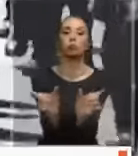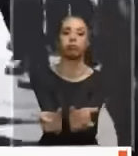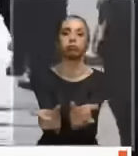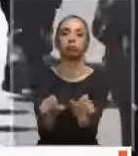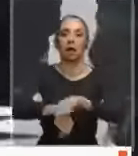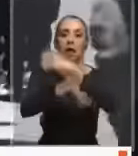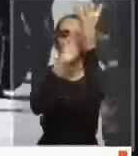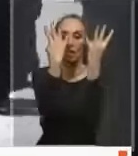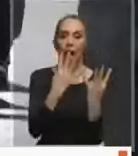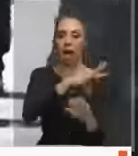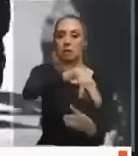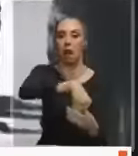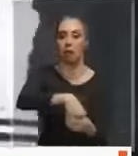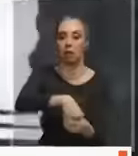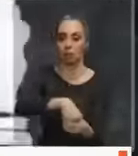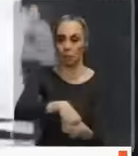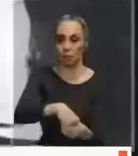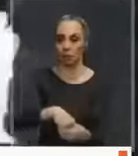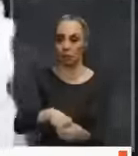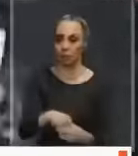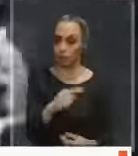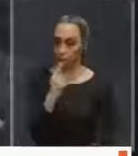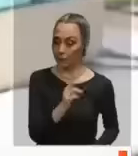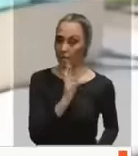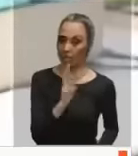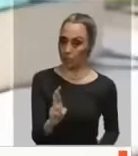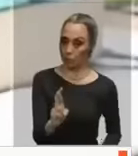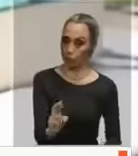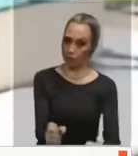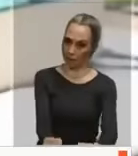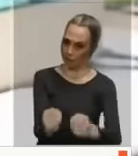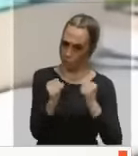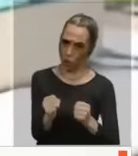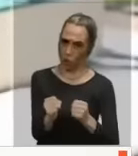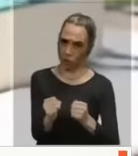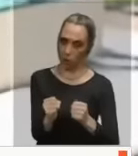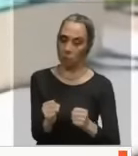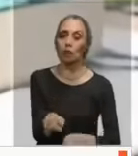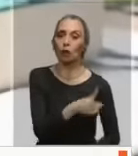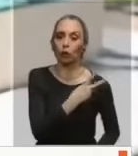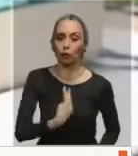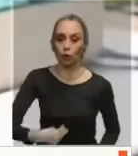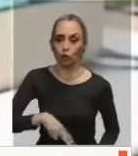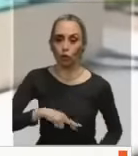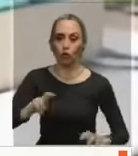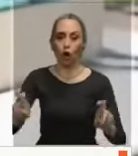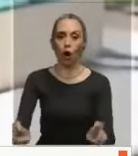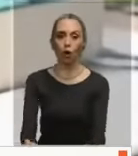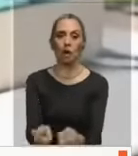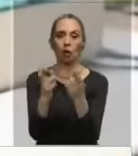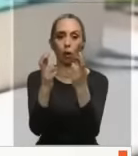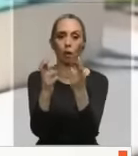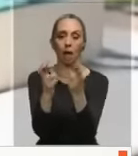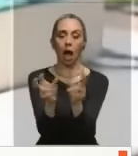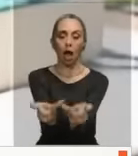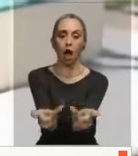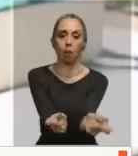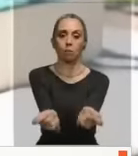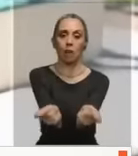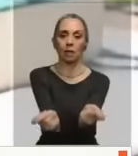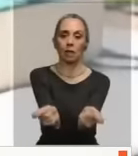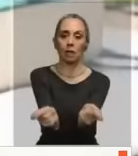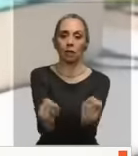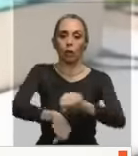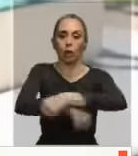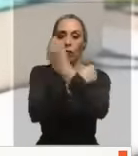cárceles. Va a ser una respuesta contundente. Vamos a recuperar el control del